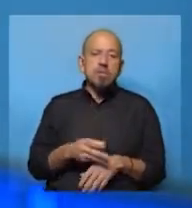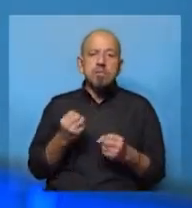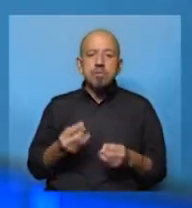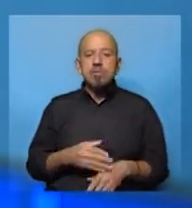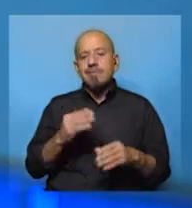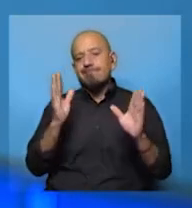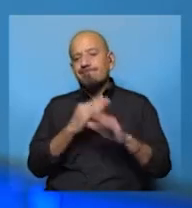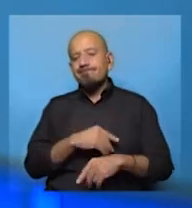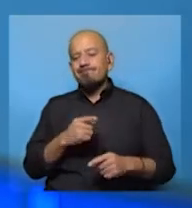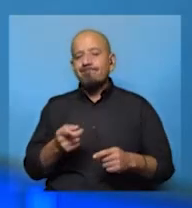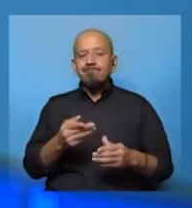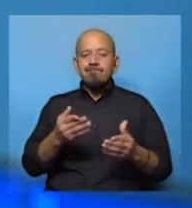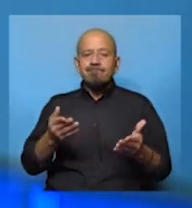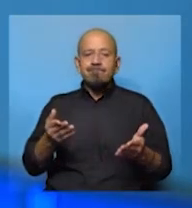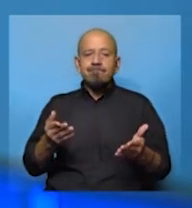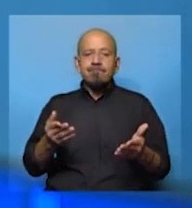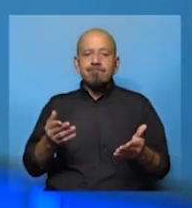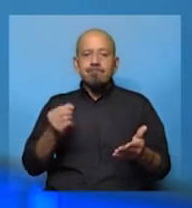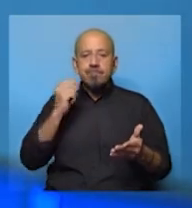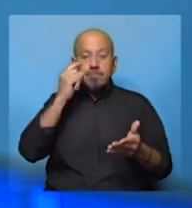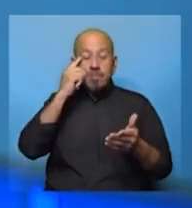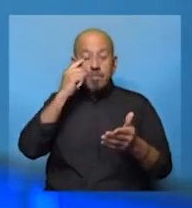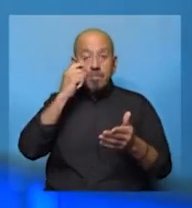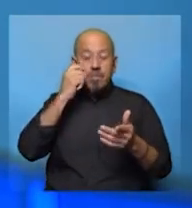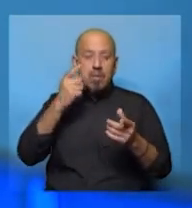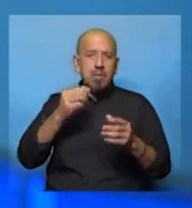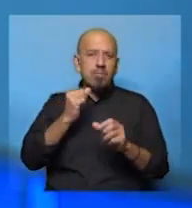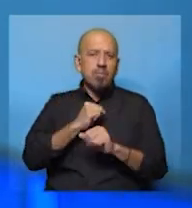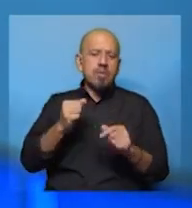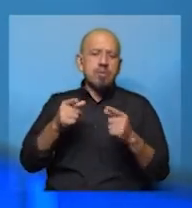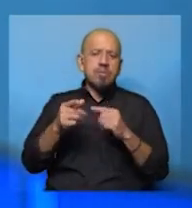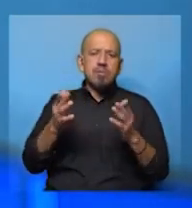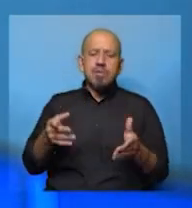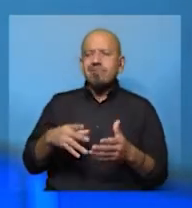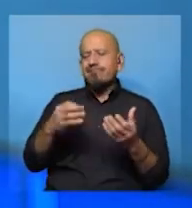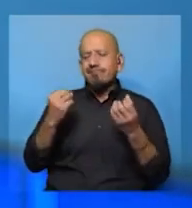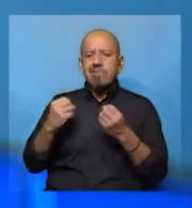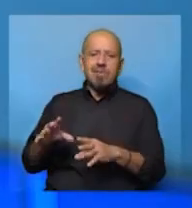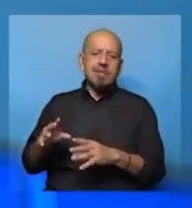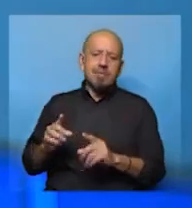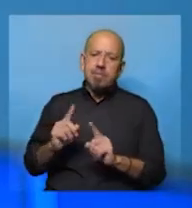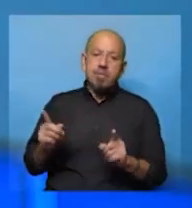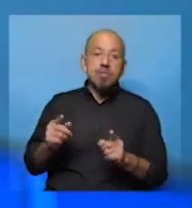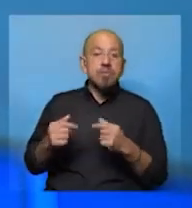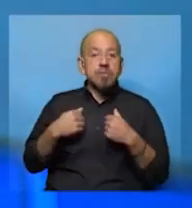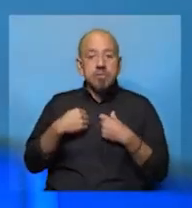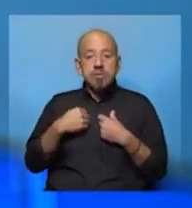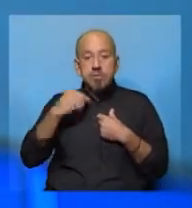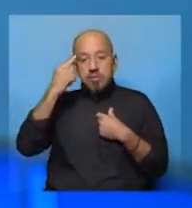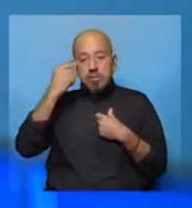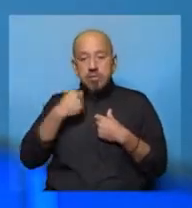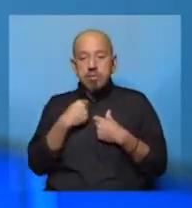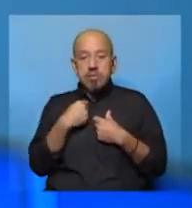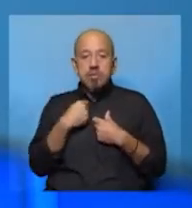no puede uno no puede dar a las personas por perdidas no Esa es mi